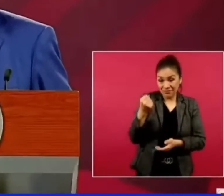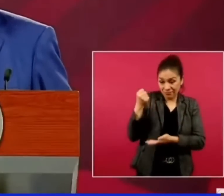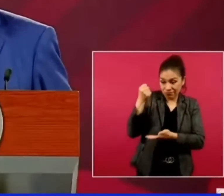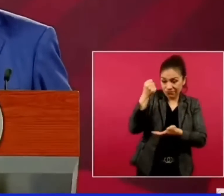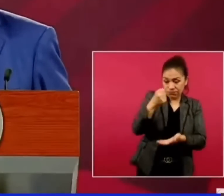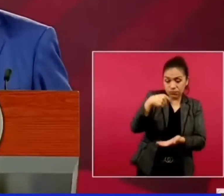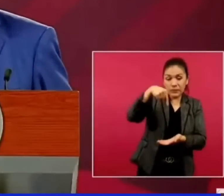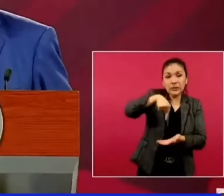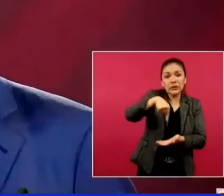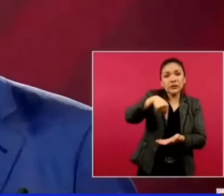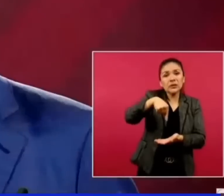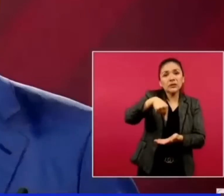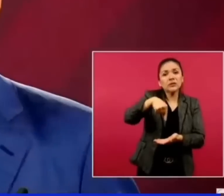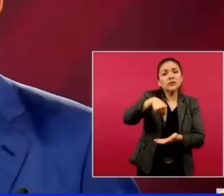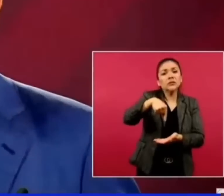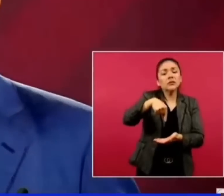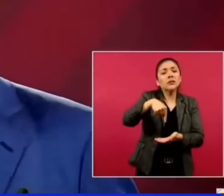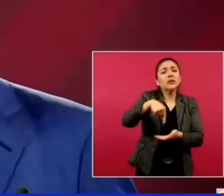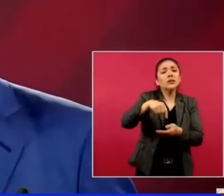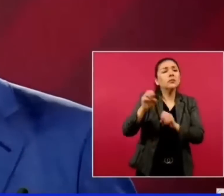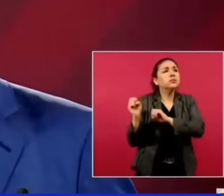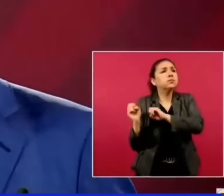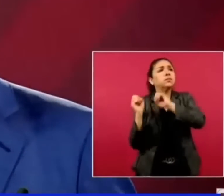se trasladó a Florida